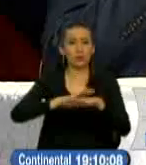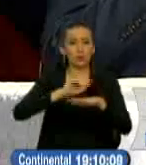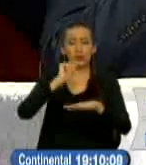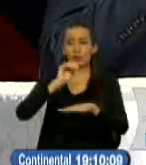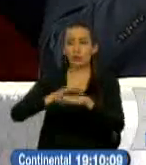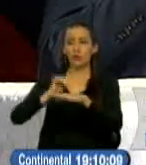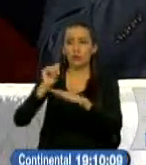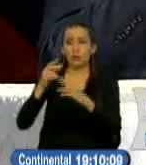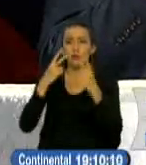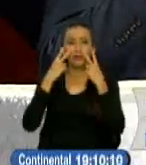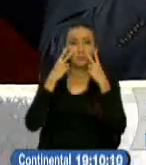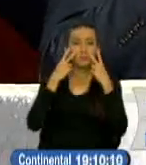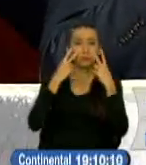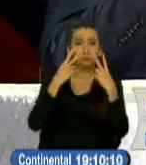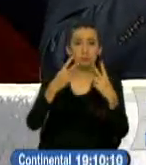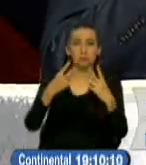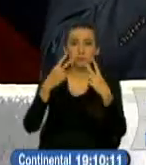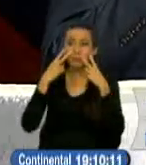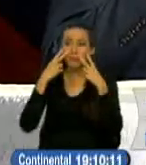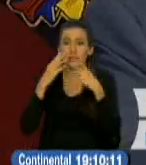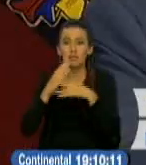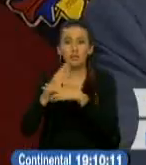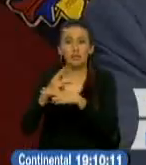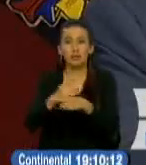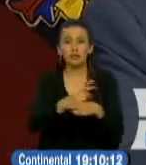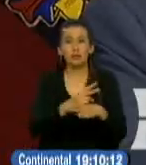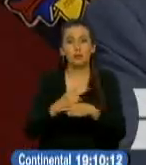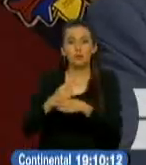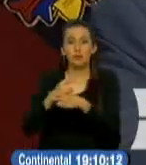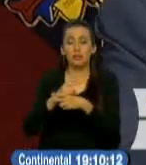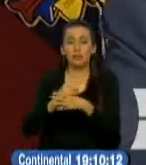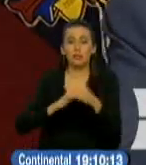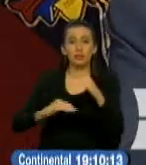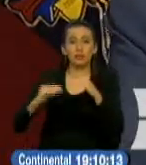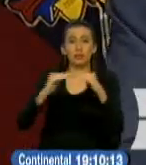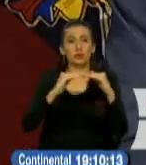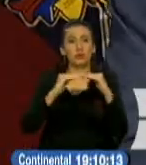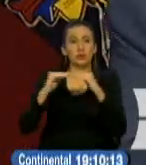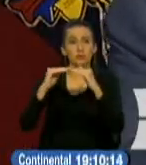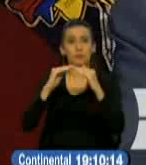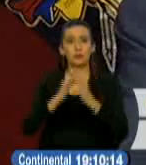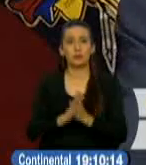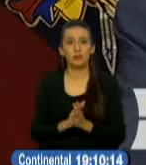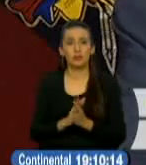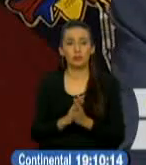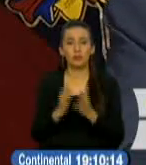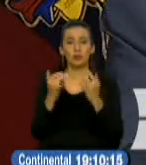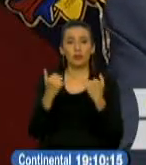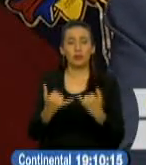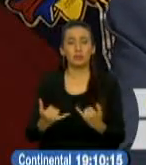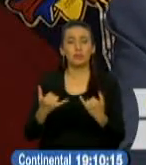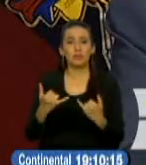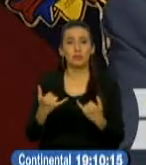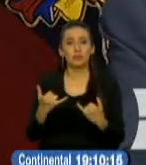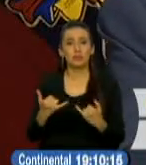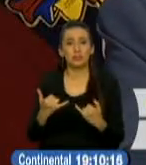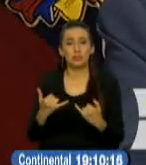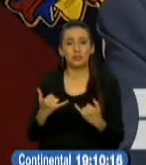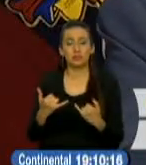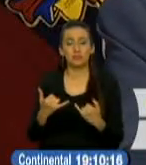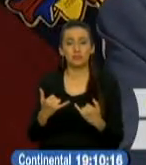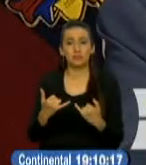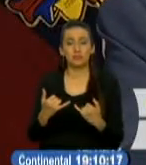mantenerse en una vigilia permanente en defensa de la democracia. Que nos declaramos en este momento